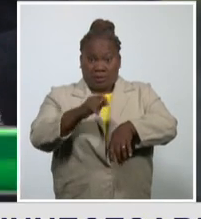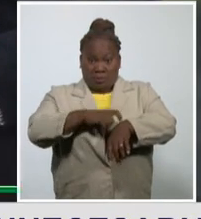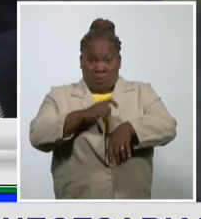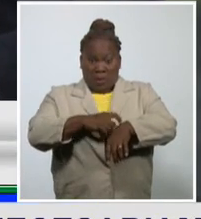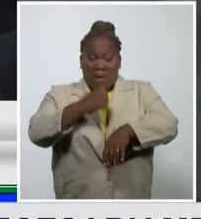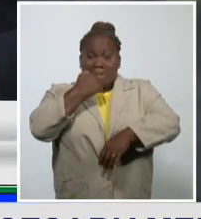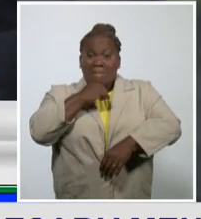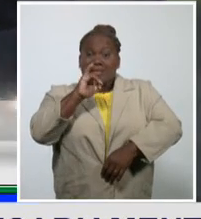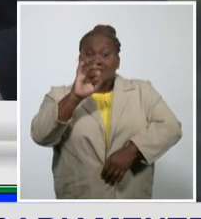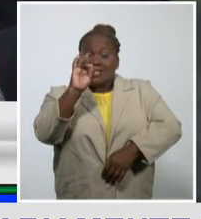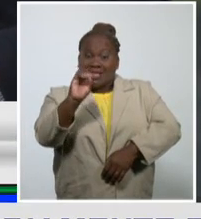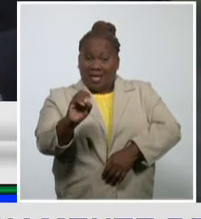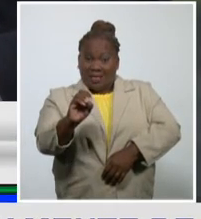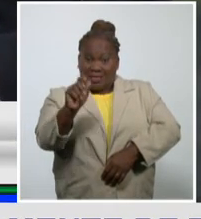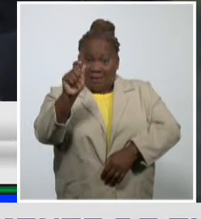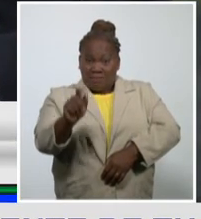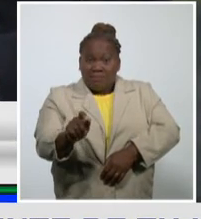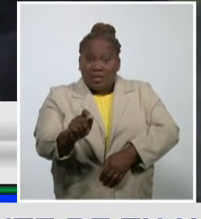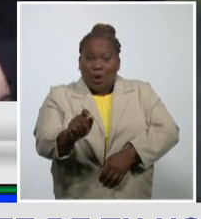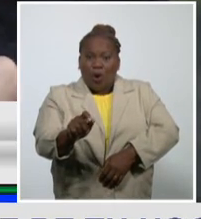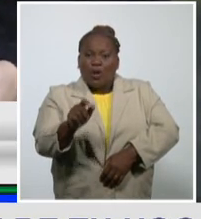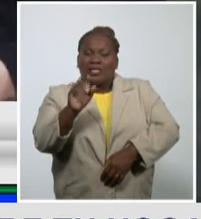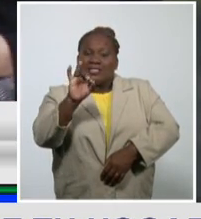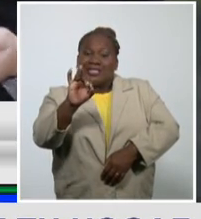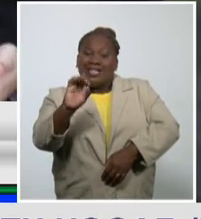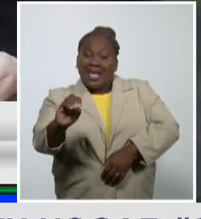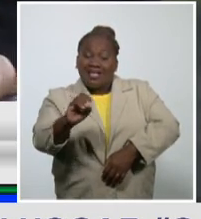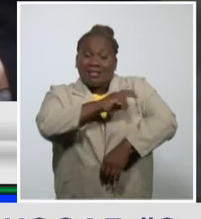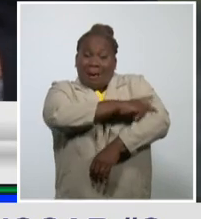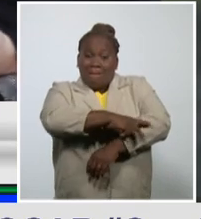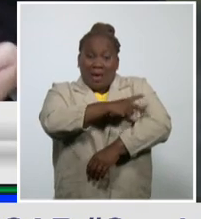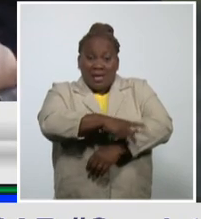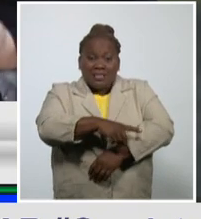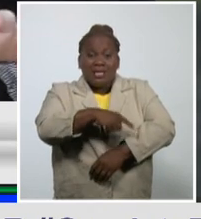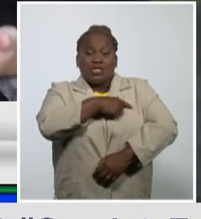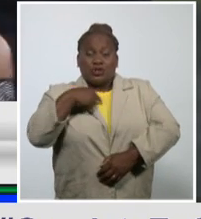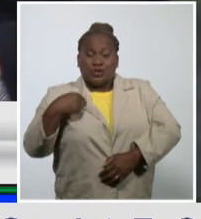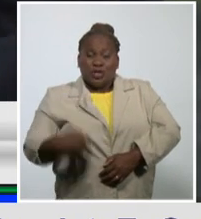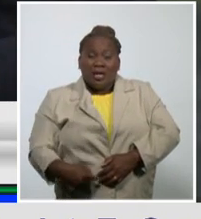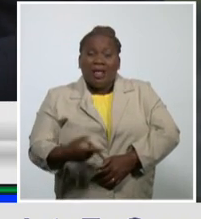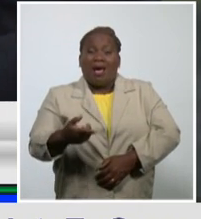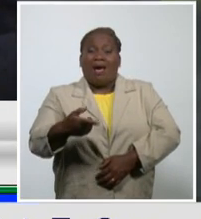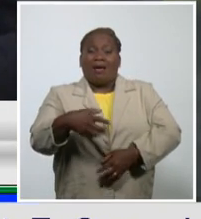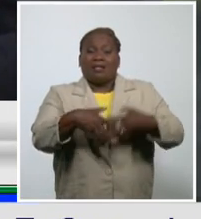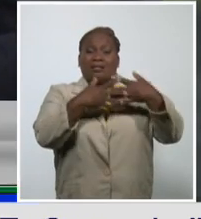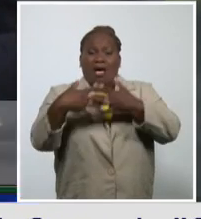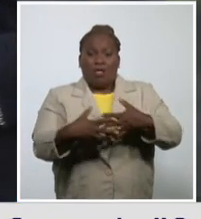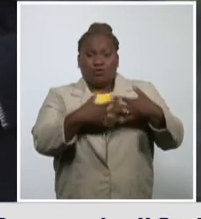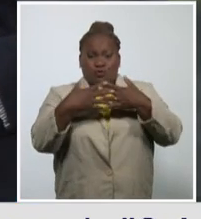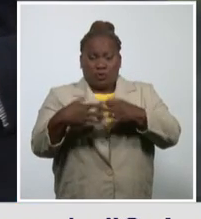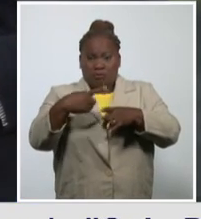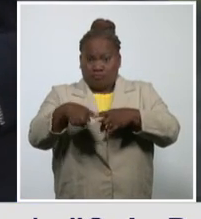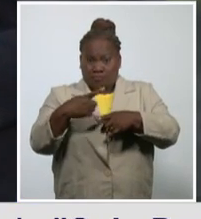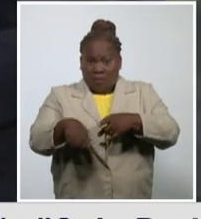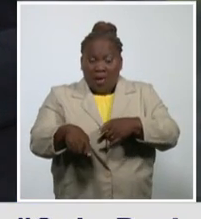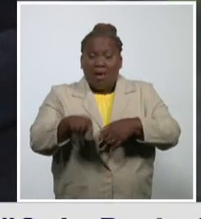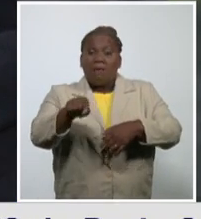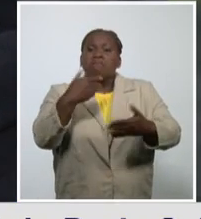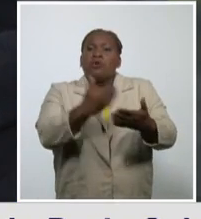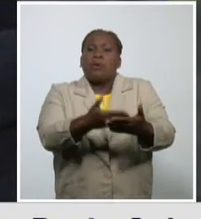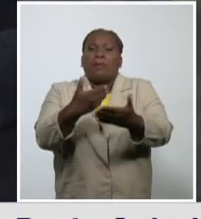70 candidatos vacunales y países como China, Estados Unidos, Alemania y Reino Unido han iniciado pruebas en